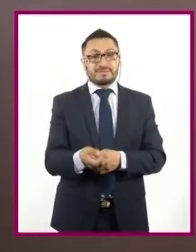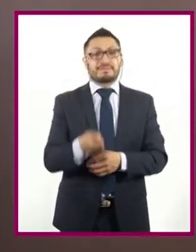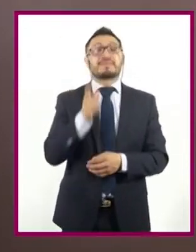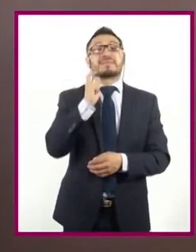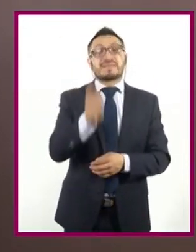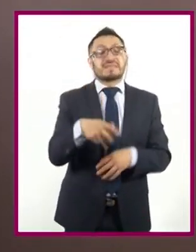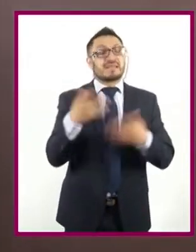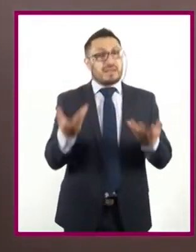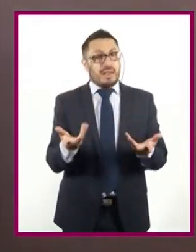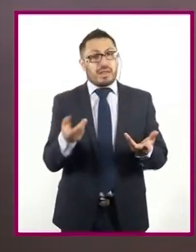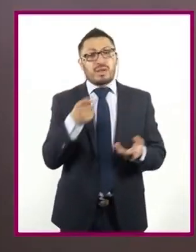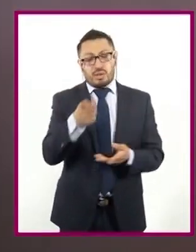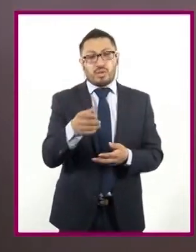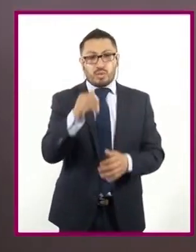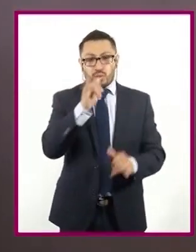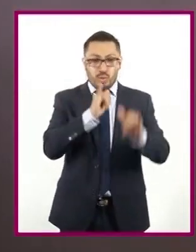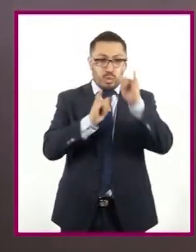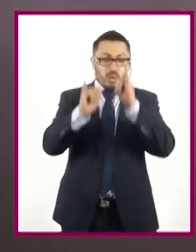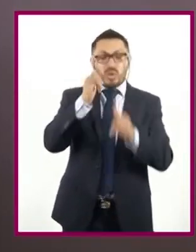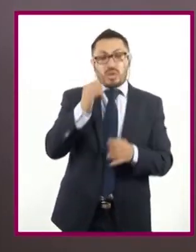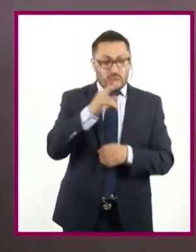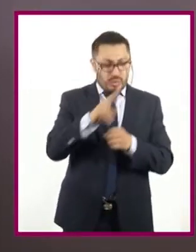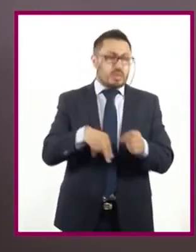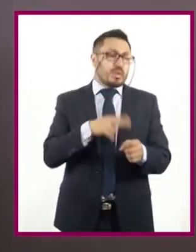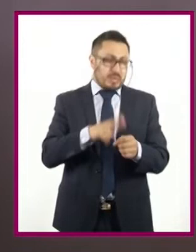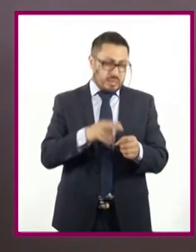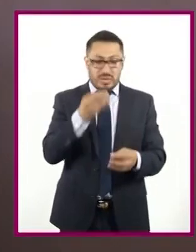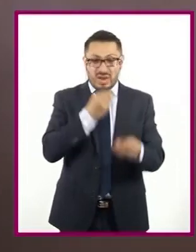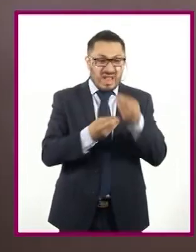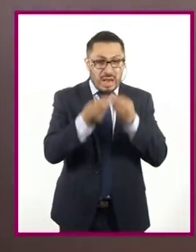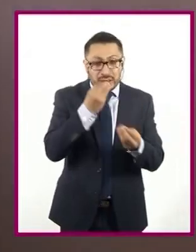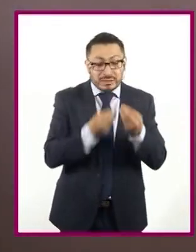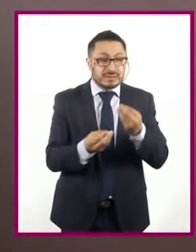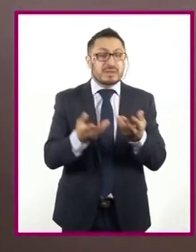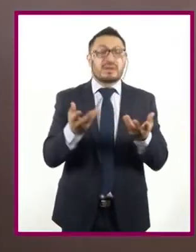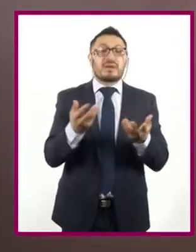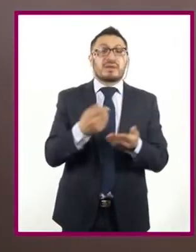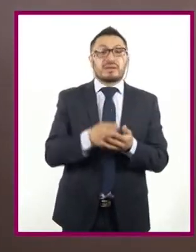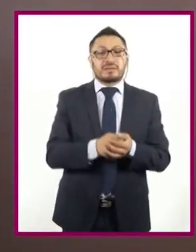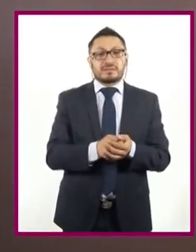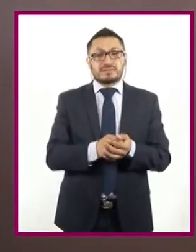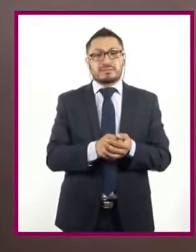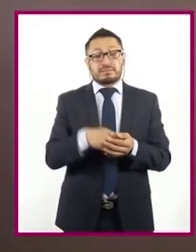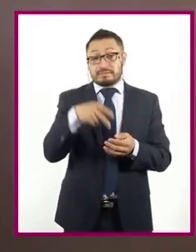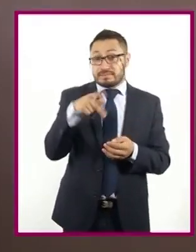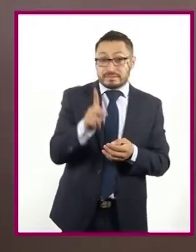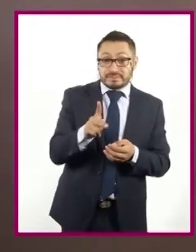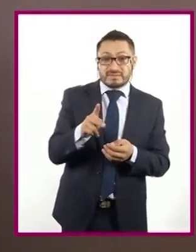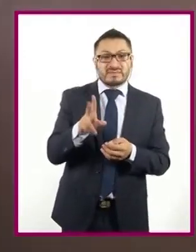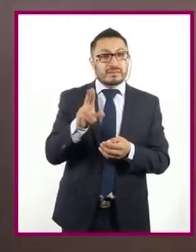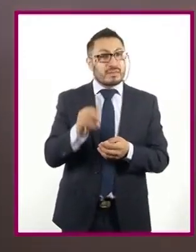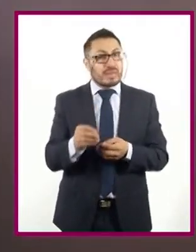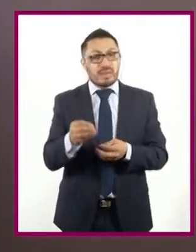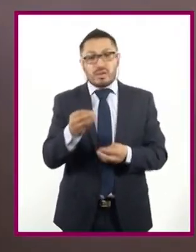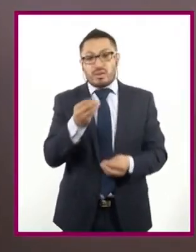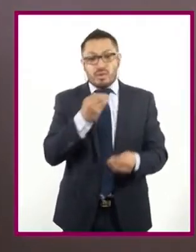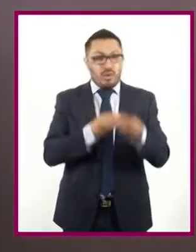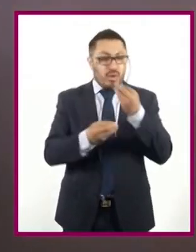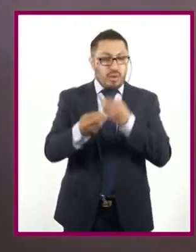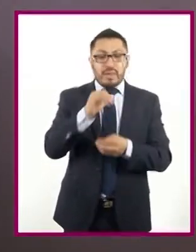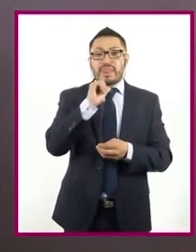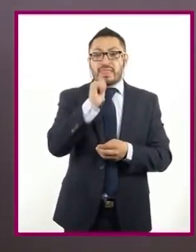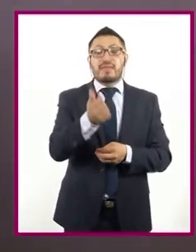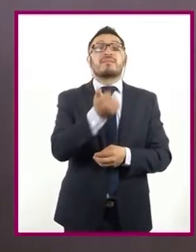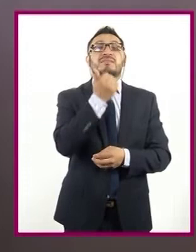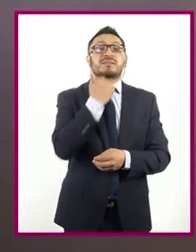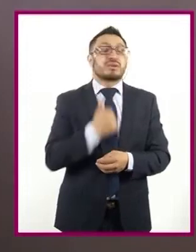cual puedes beber normalmente tus alimentos, comerlos, pero sin ingerir ningún tipo de